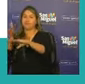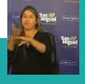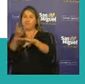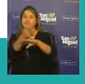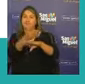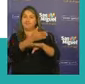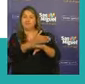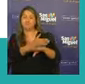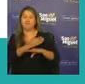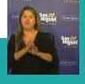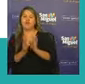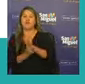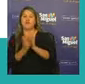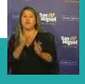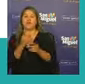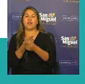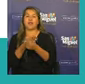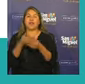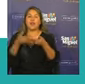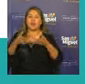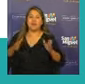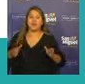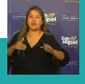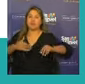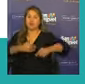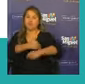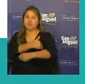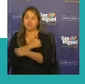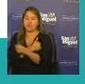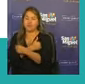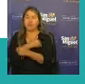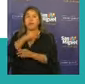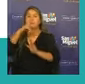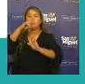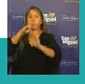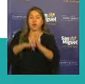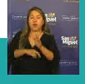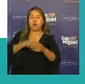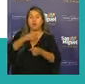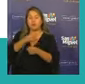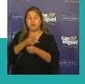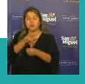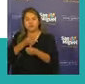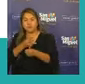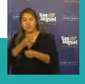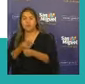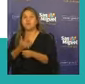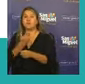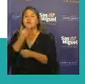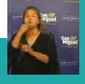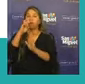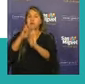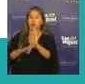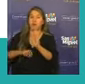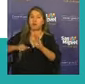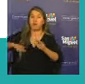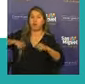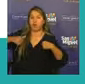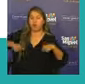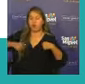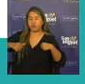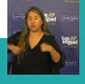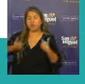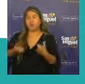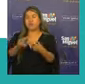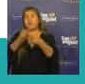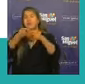libres, con asistentes sociales, con los programas de personas mayores, con los programas de juventud, con las diversas ofertas